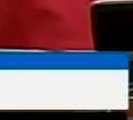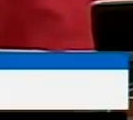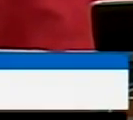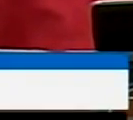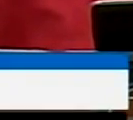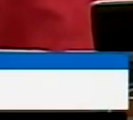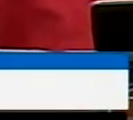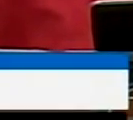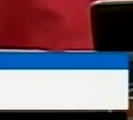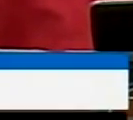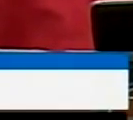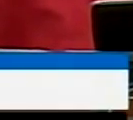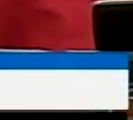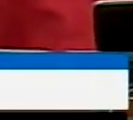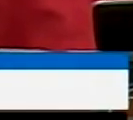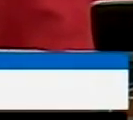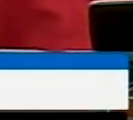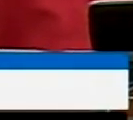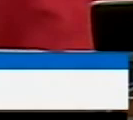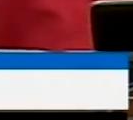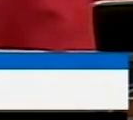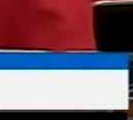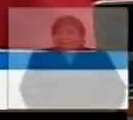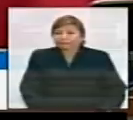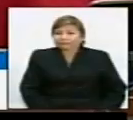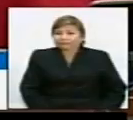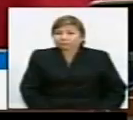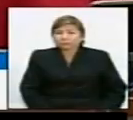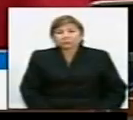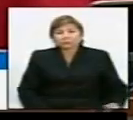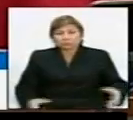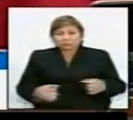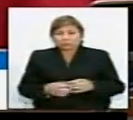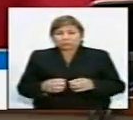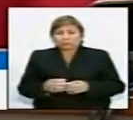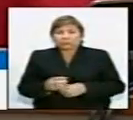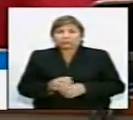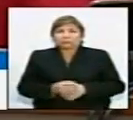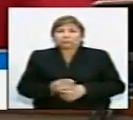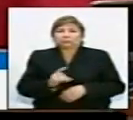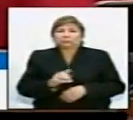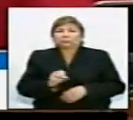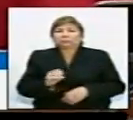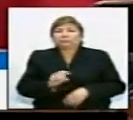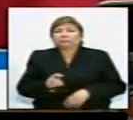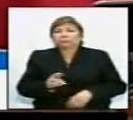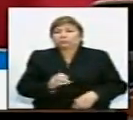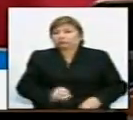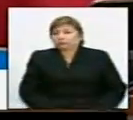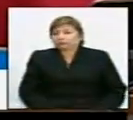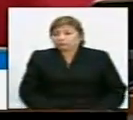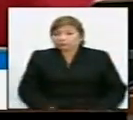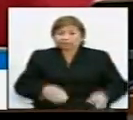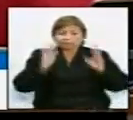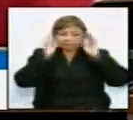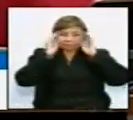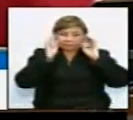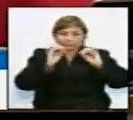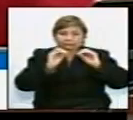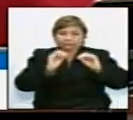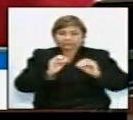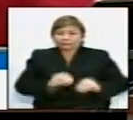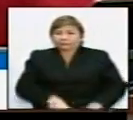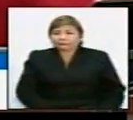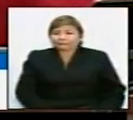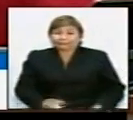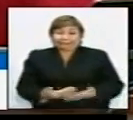la universidad, al gobierno regional, a la Junta de Usuarios, incorporar a la Junta de Usuarios para opinar sobre los términos de